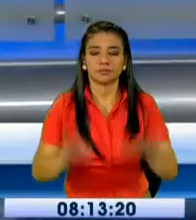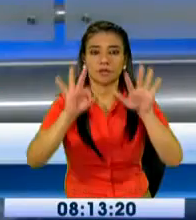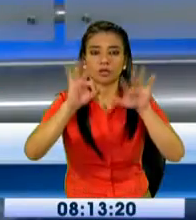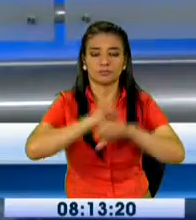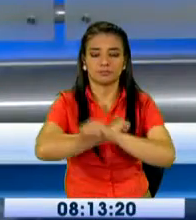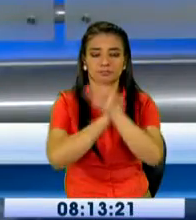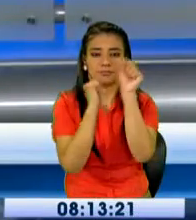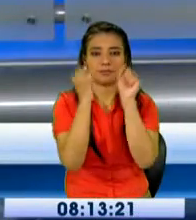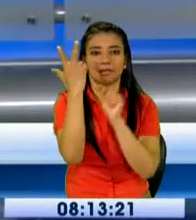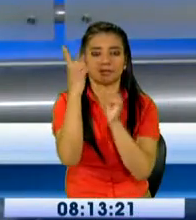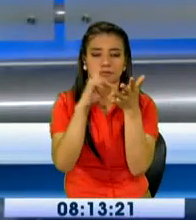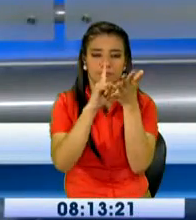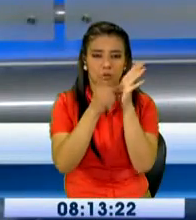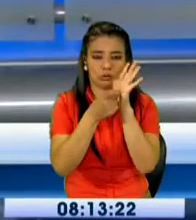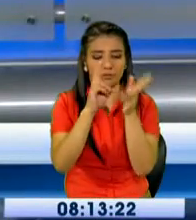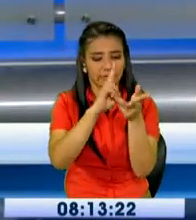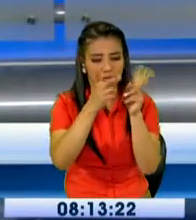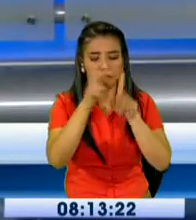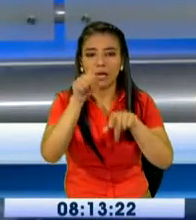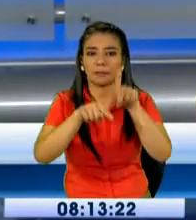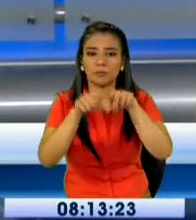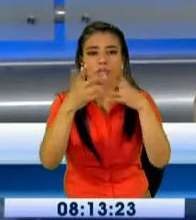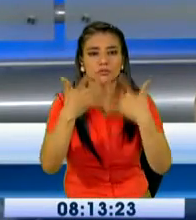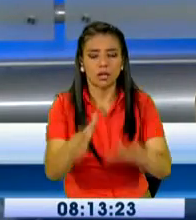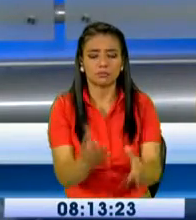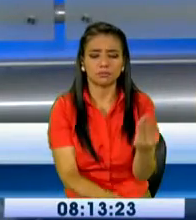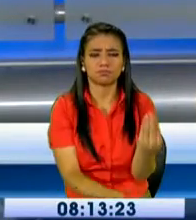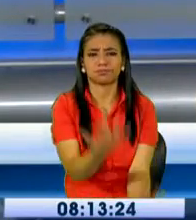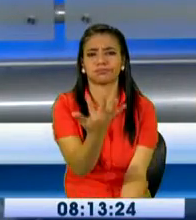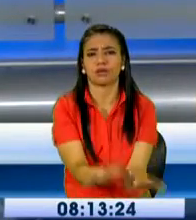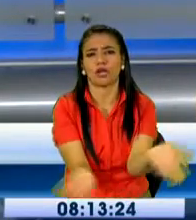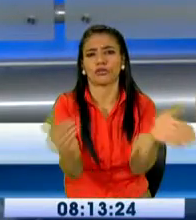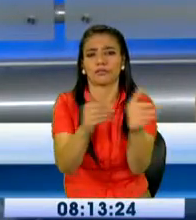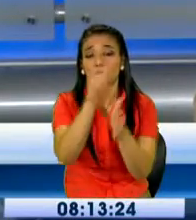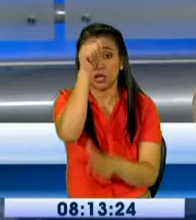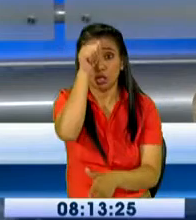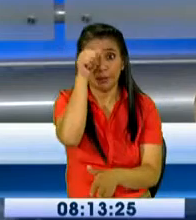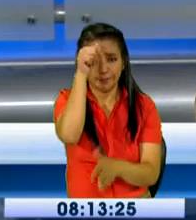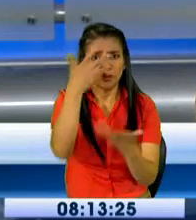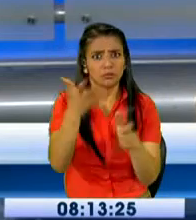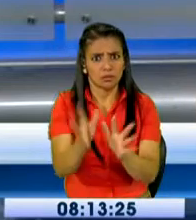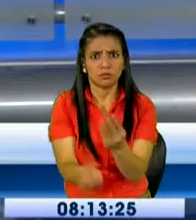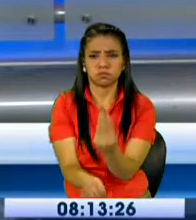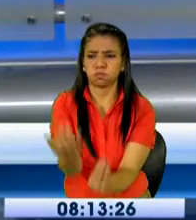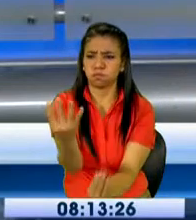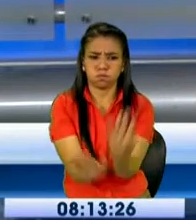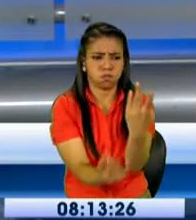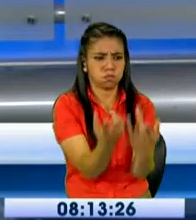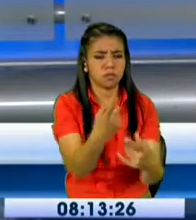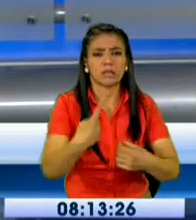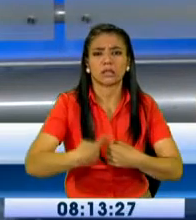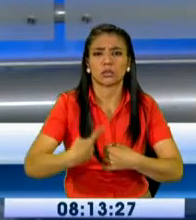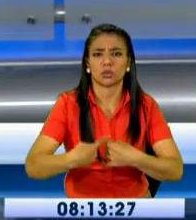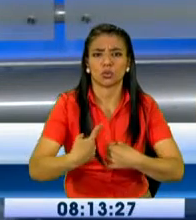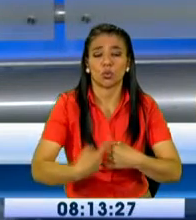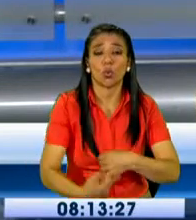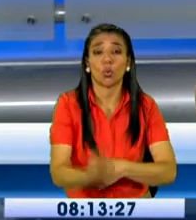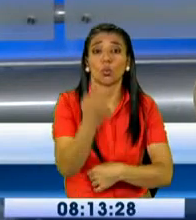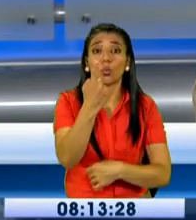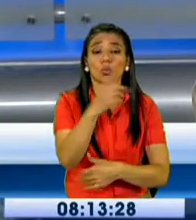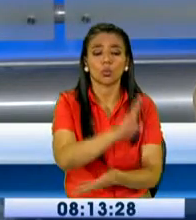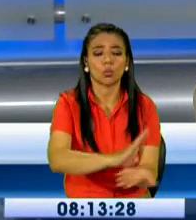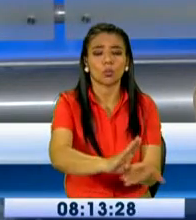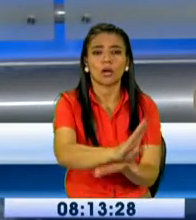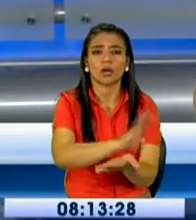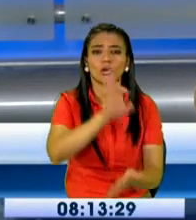8:13 en la mañana, vecinos y amigos, los incendios de este domingo. Se registraron varios incendios en la ciudad de Quito, uno de ellos en el sector